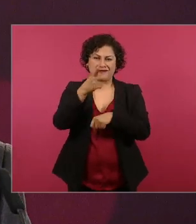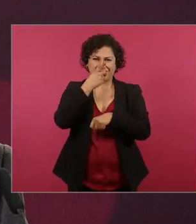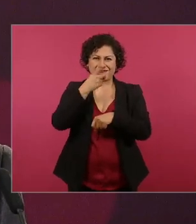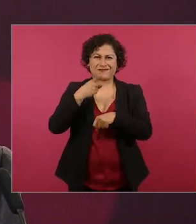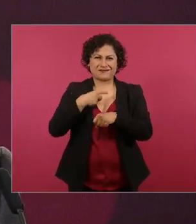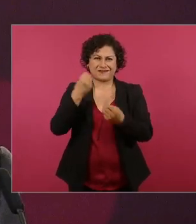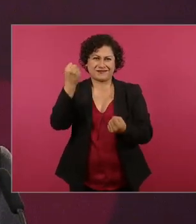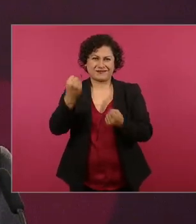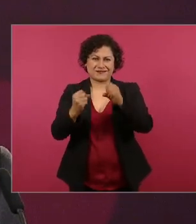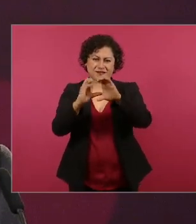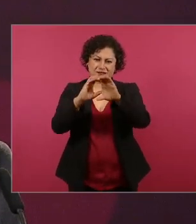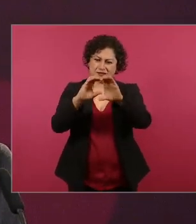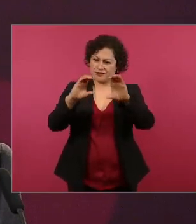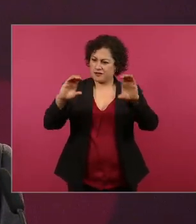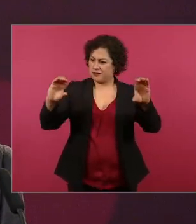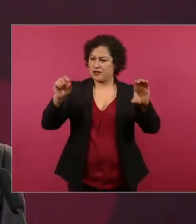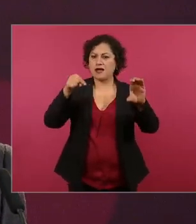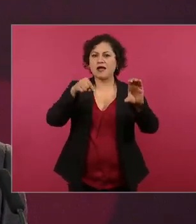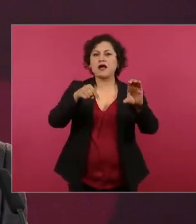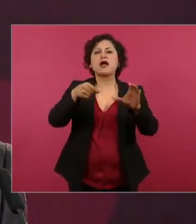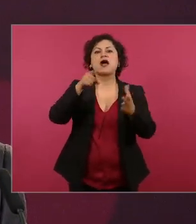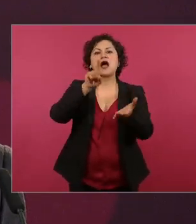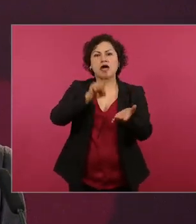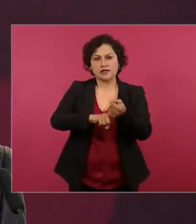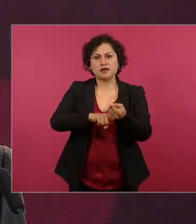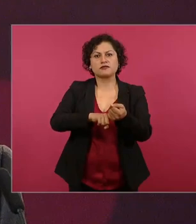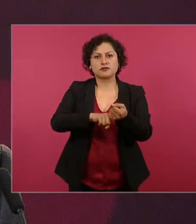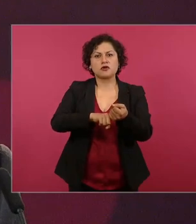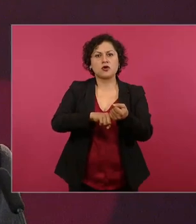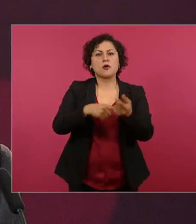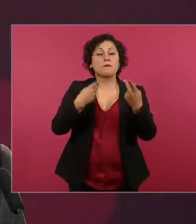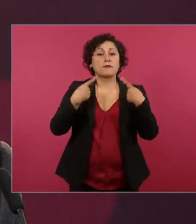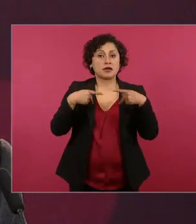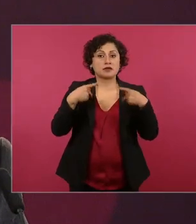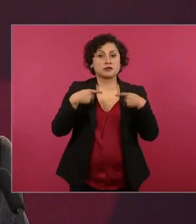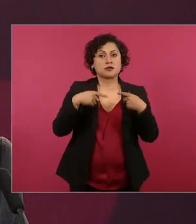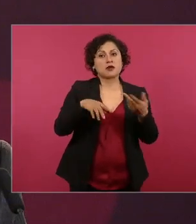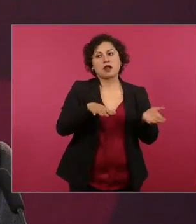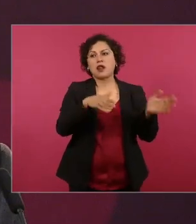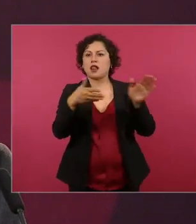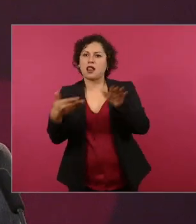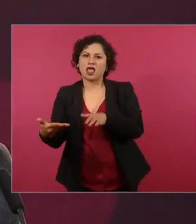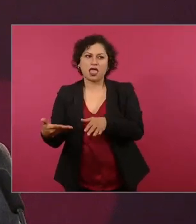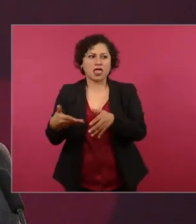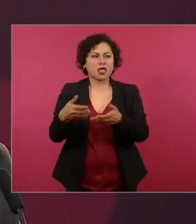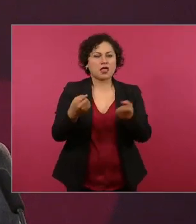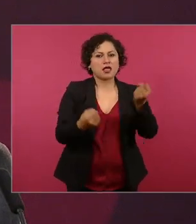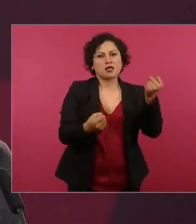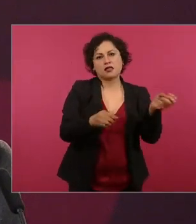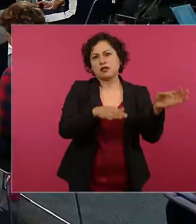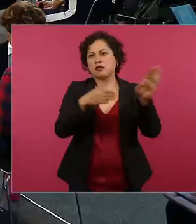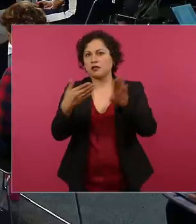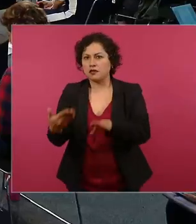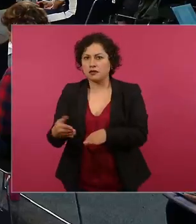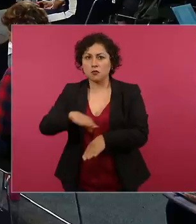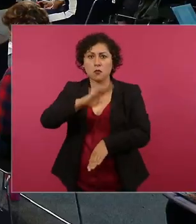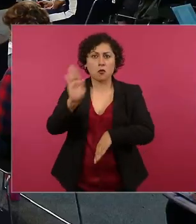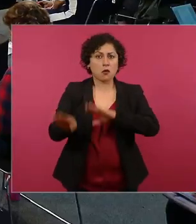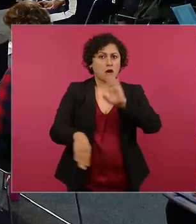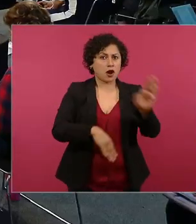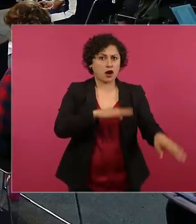cajas, hay muchas volcaduras, muchos muertos, muy